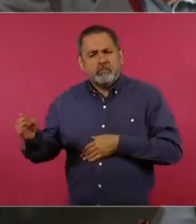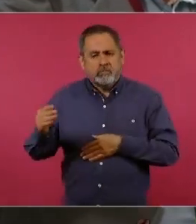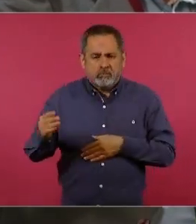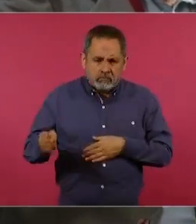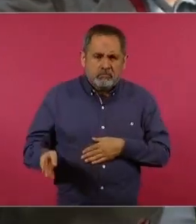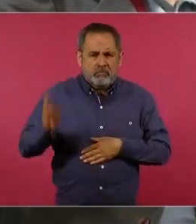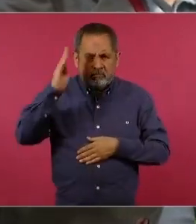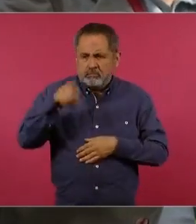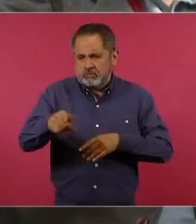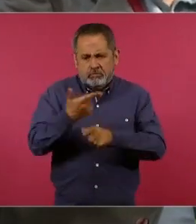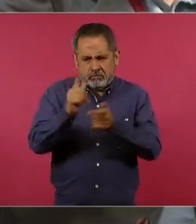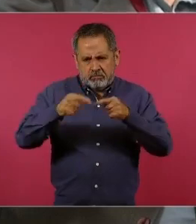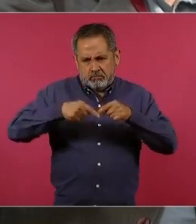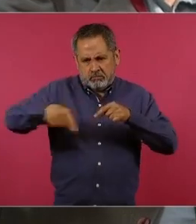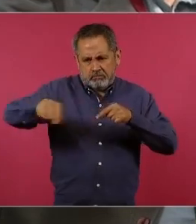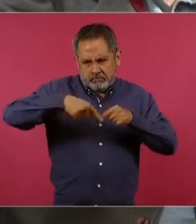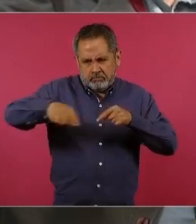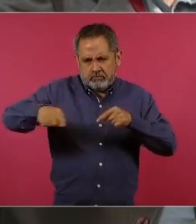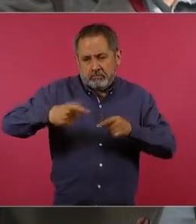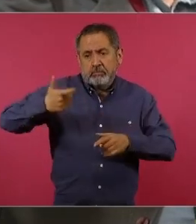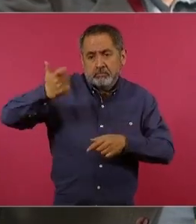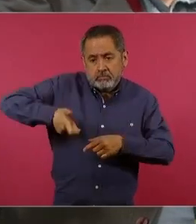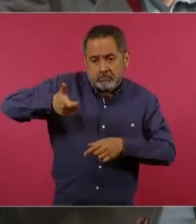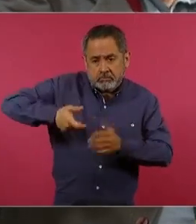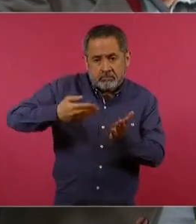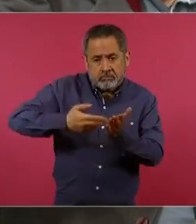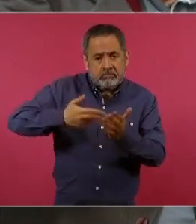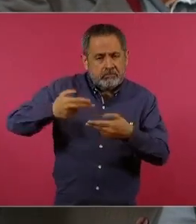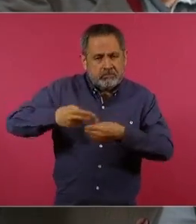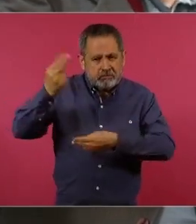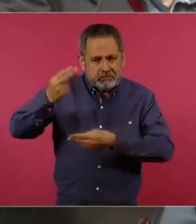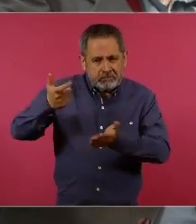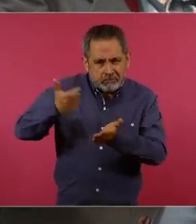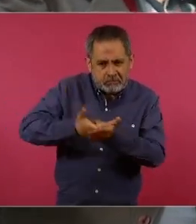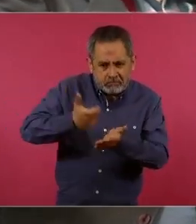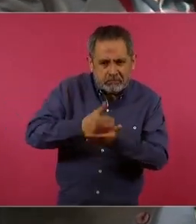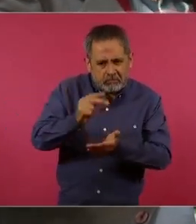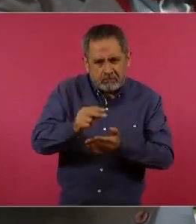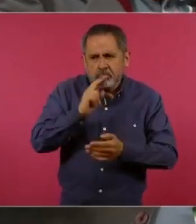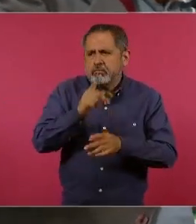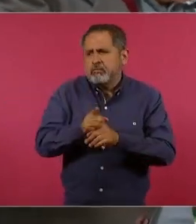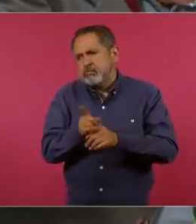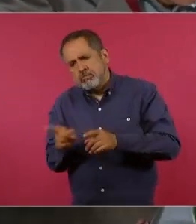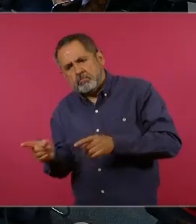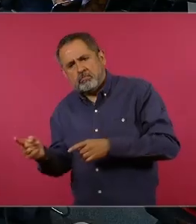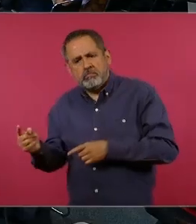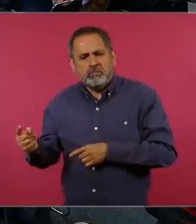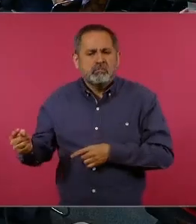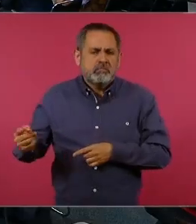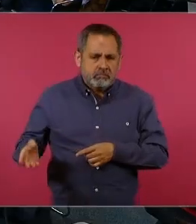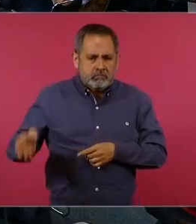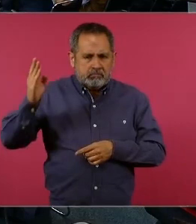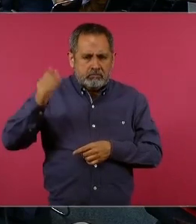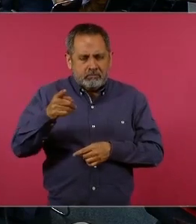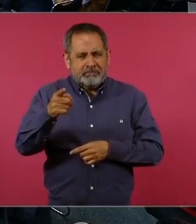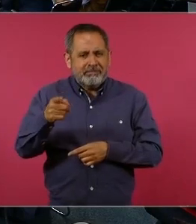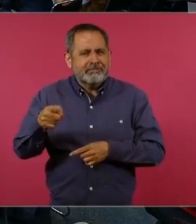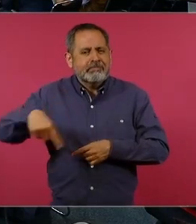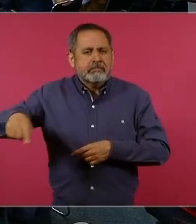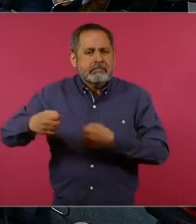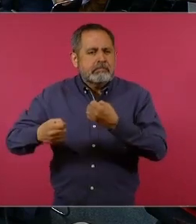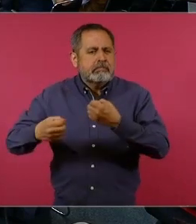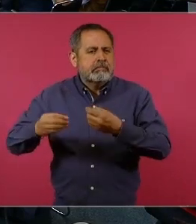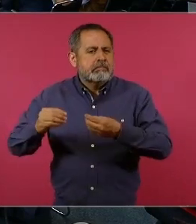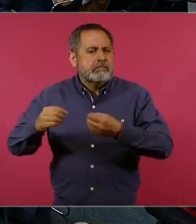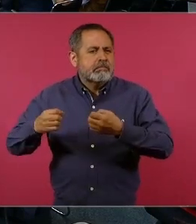siga siendo de paso libre, que no sea de cuota. Y bueno, por el otro lado proponen esta cuestión de cuota y ahí hay un pequeño roce, ¿no?